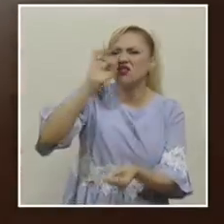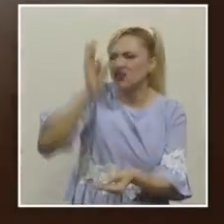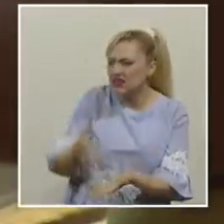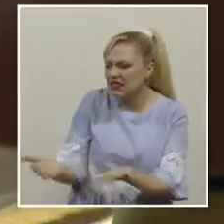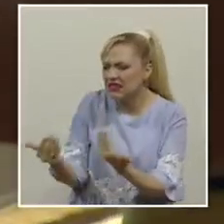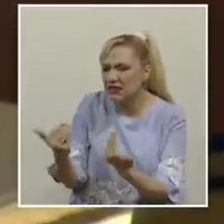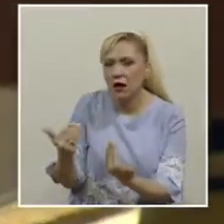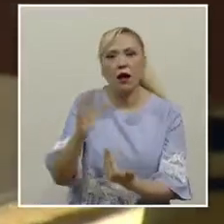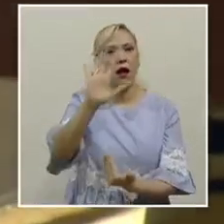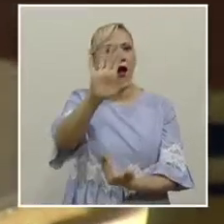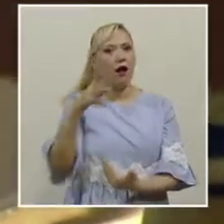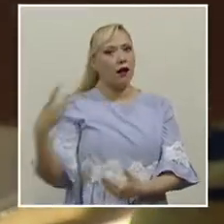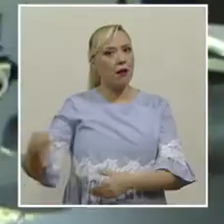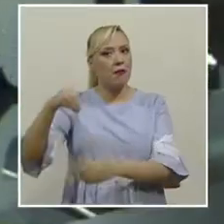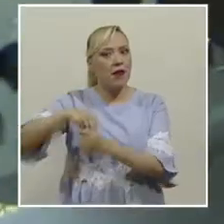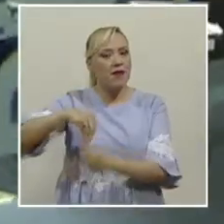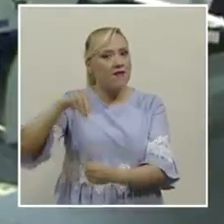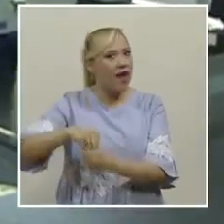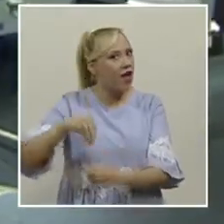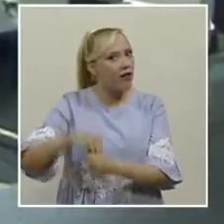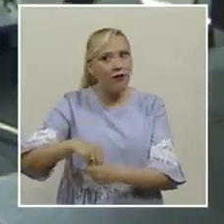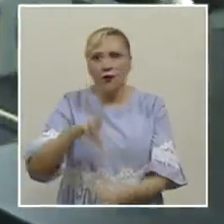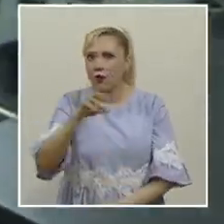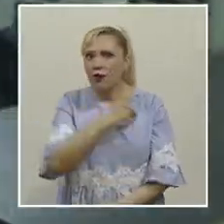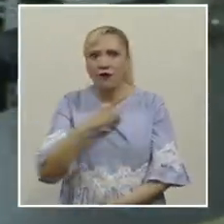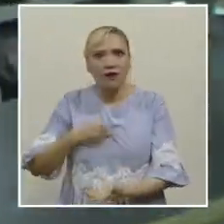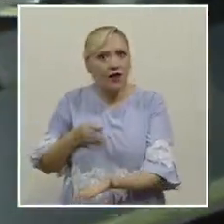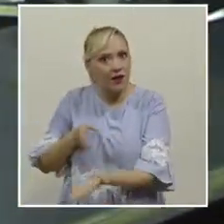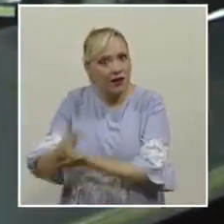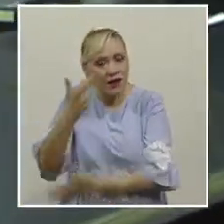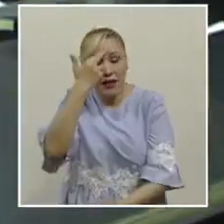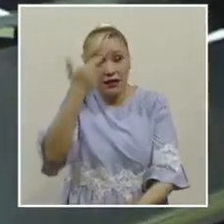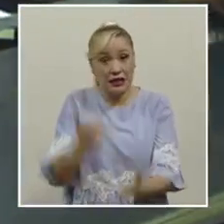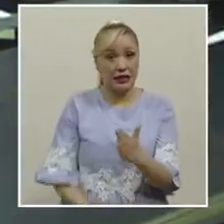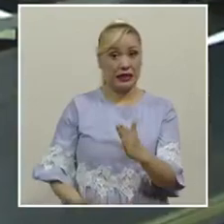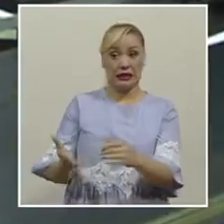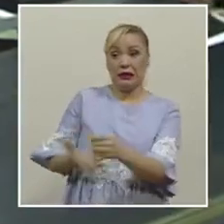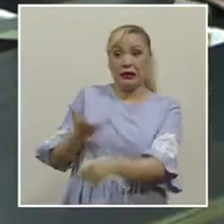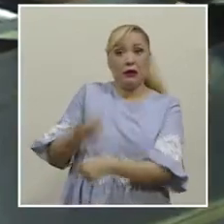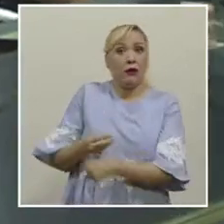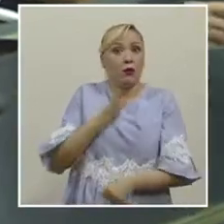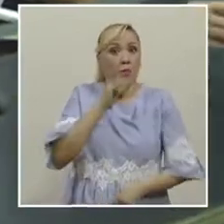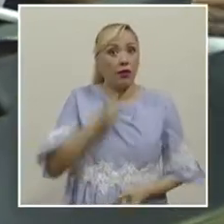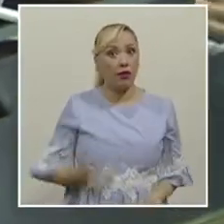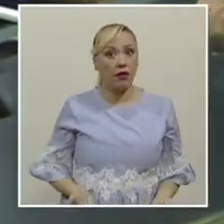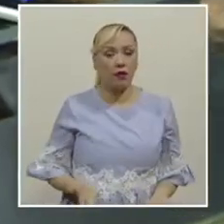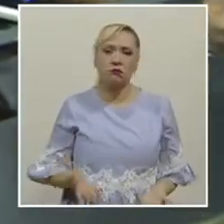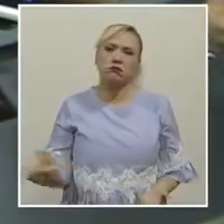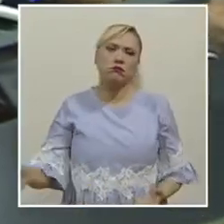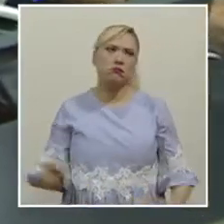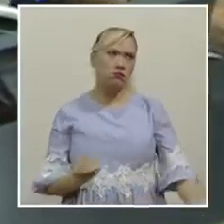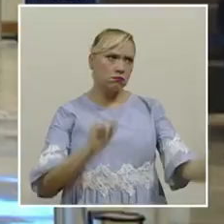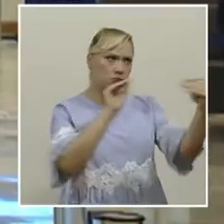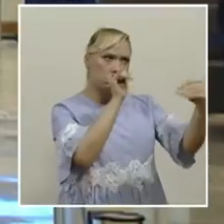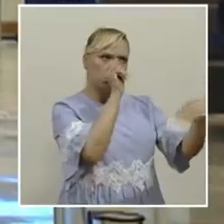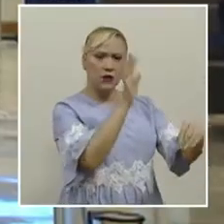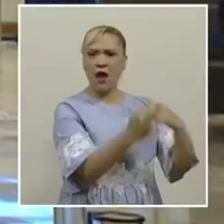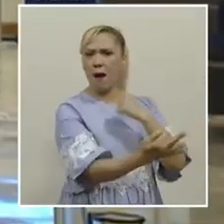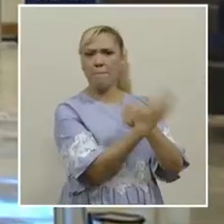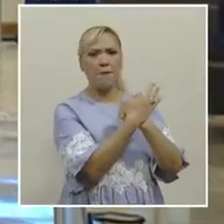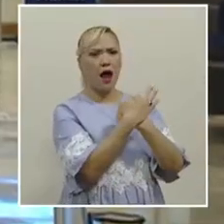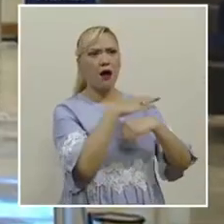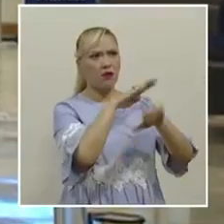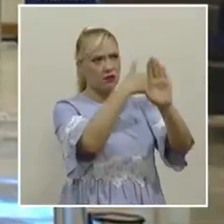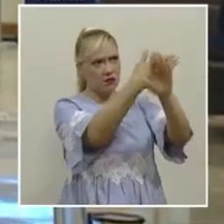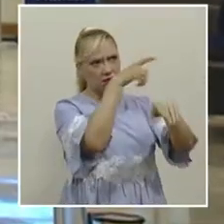al descubierto durante el juicio de manera irreparable. Por ello, puede impugnarse vía amparo indirecto para garantizar el derecho